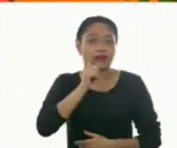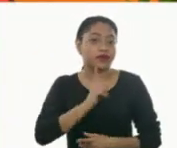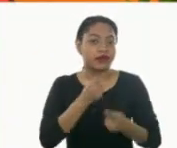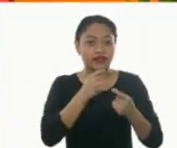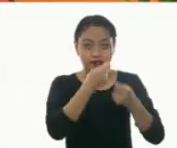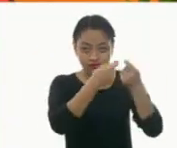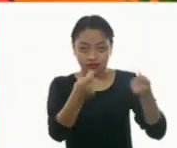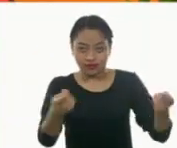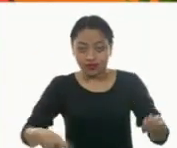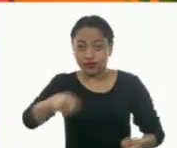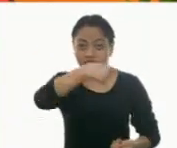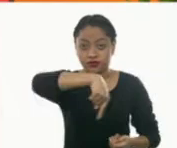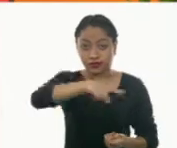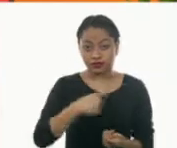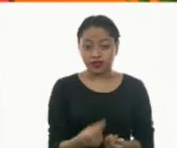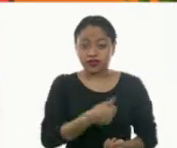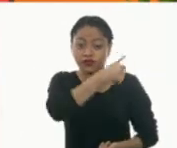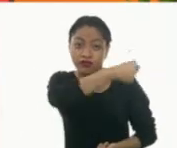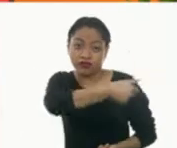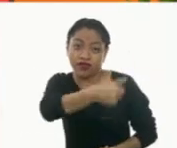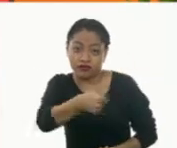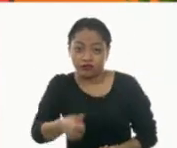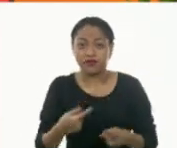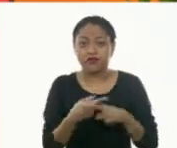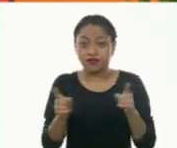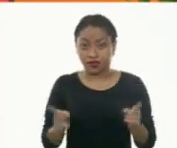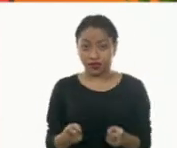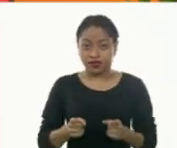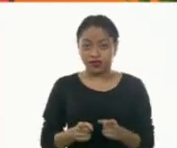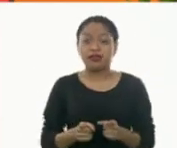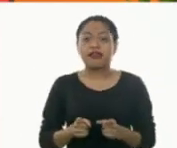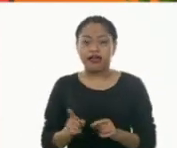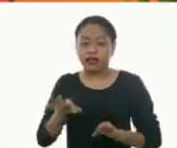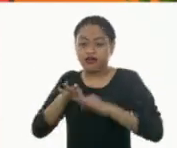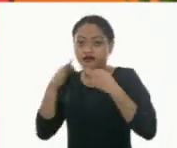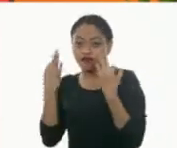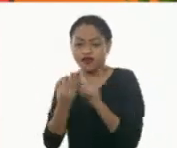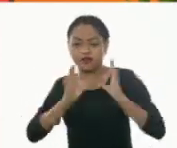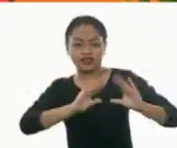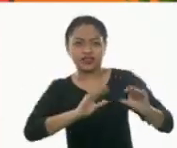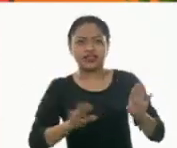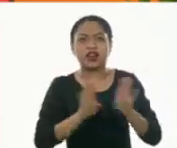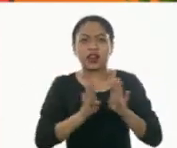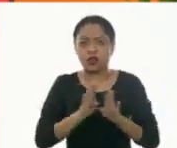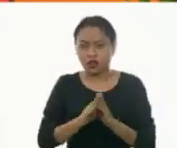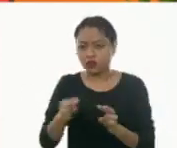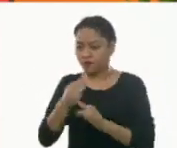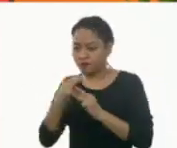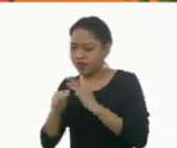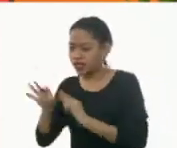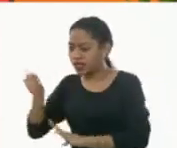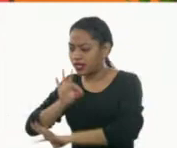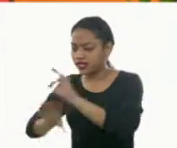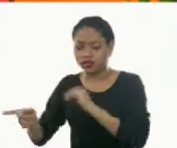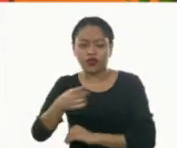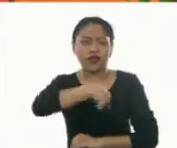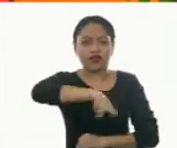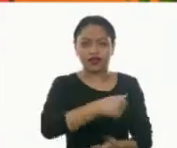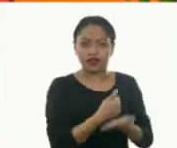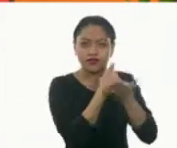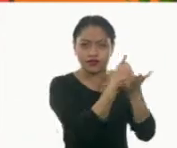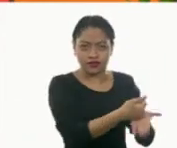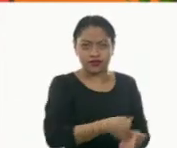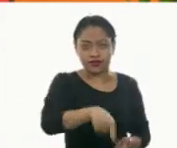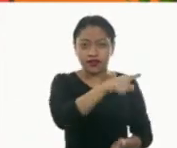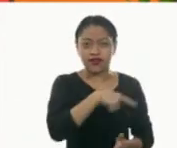con discapacidad intelectual, es necesario que se seleccionen estrategias y materiales que entiendan, que les hablen de su